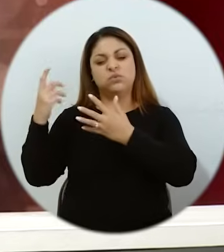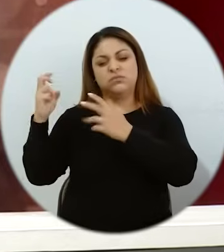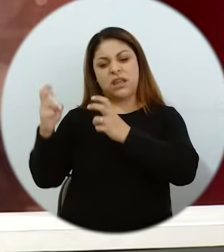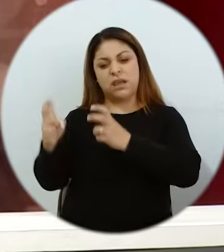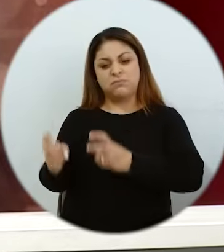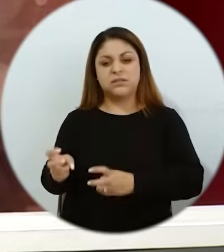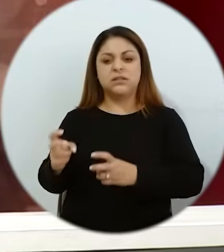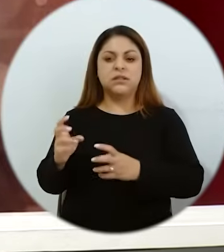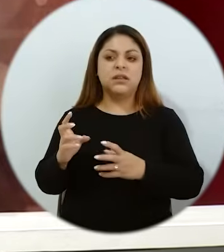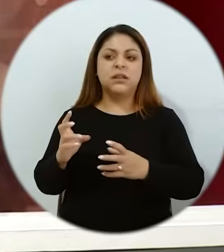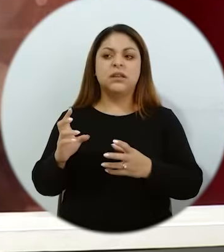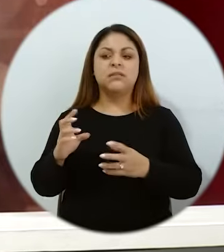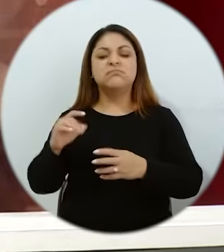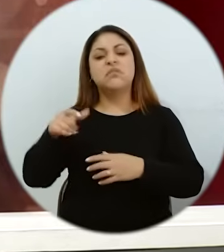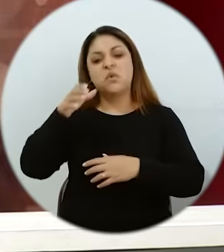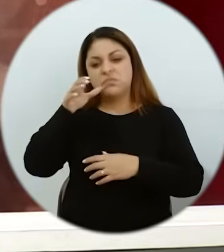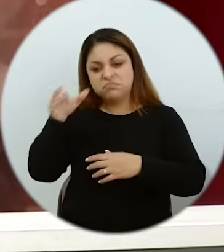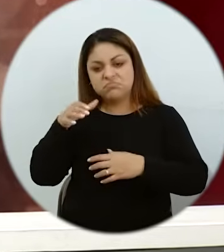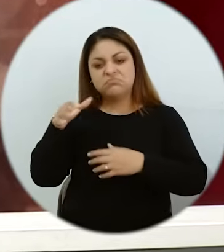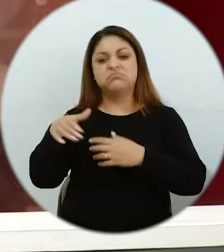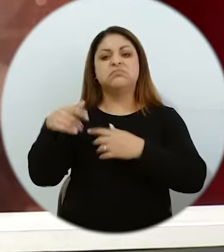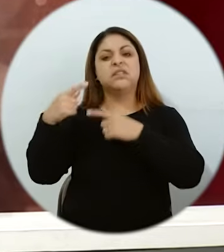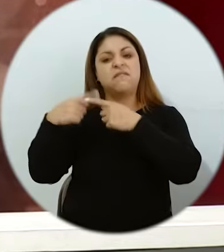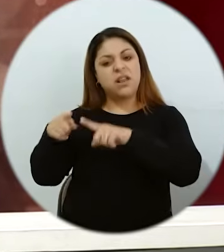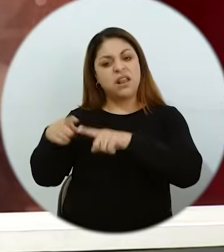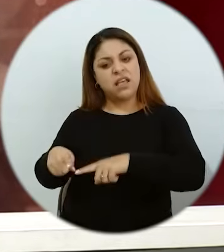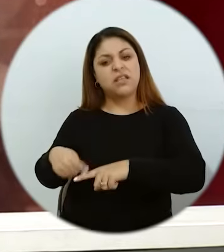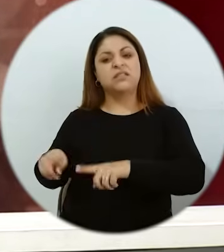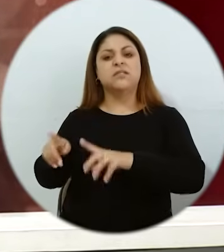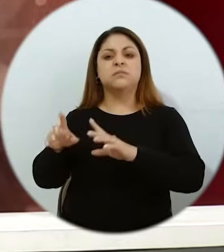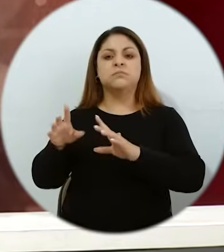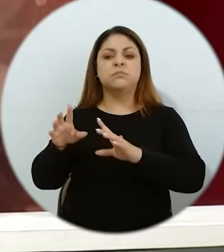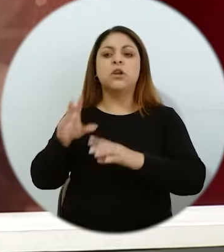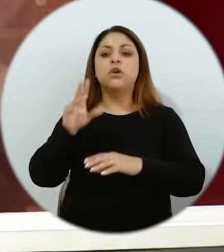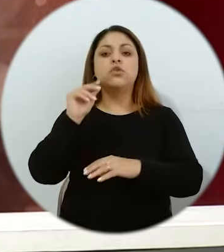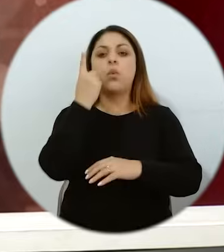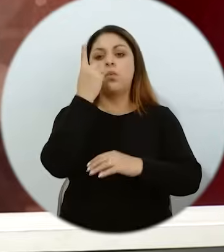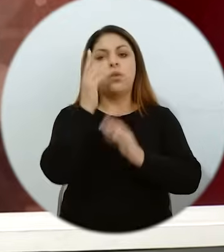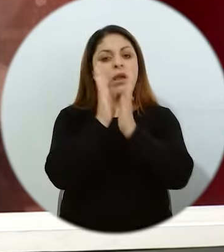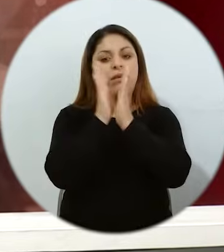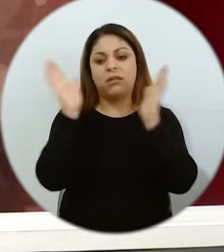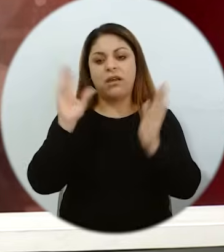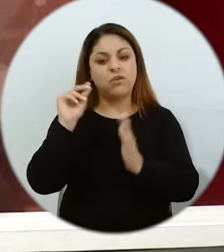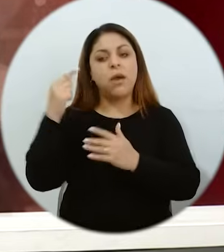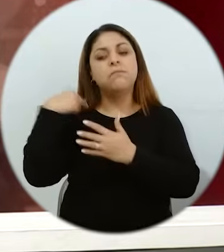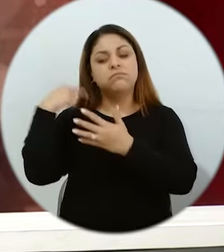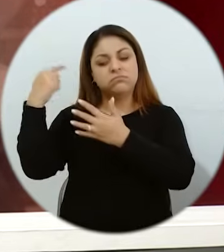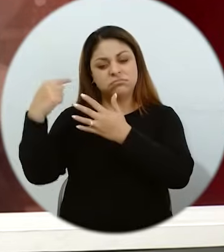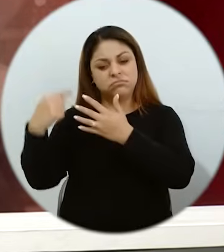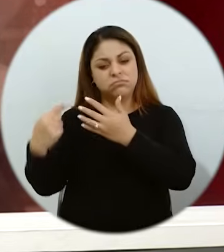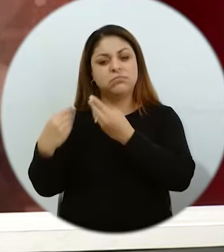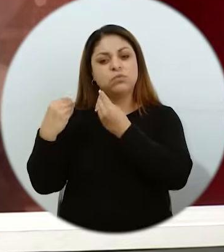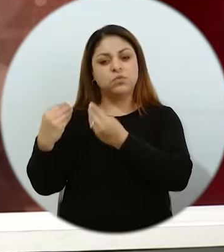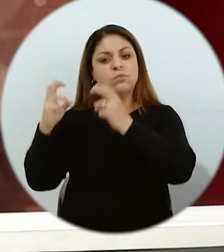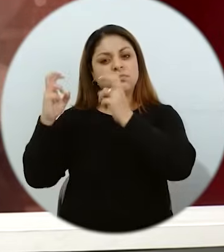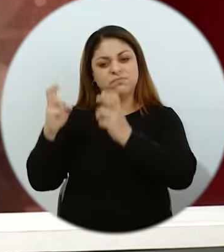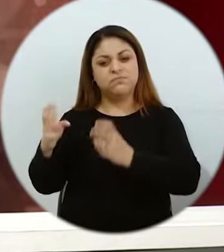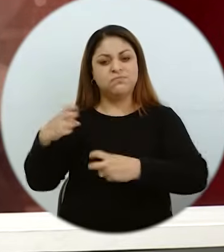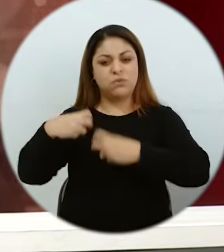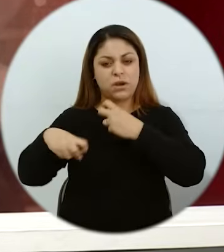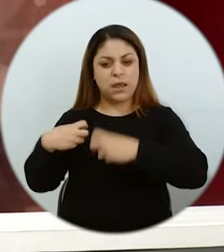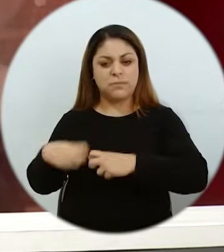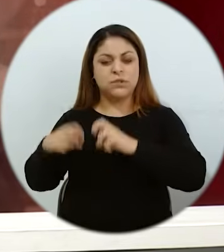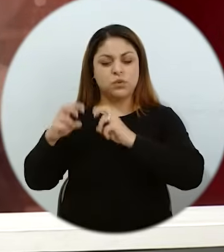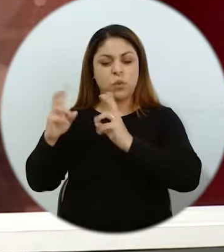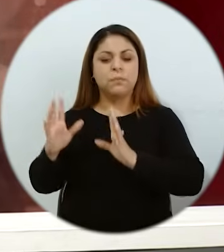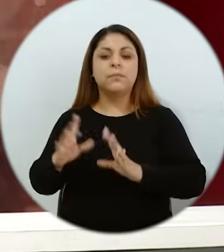temáticas y cada área necesita recomendaciones diferentes, ¿verdad? No es una general para todos los problemas